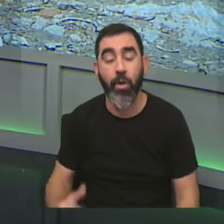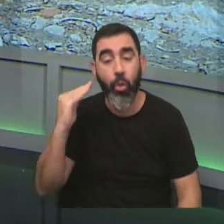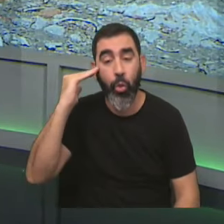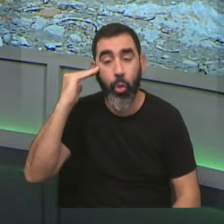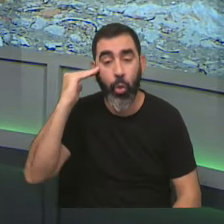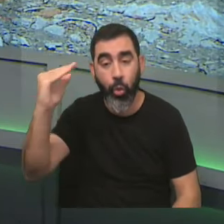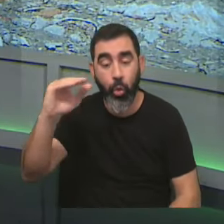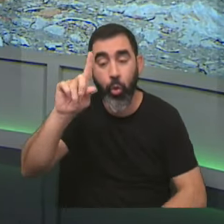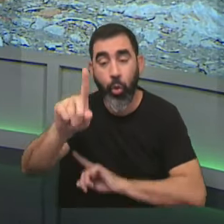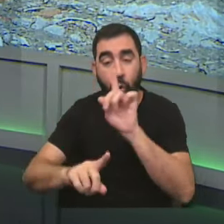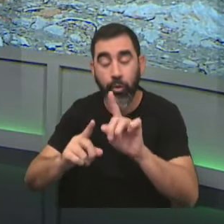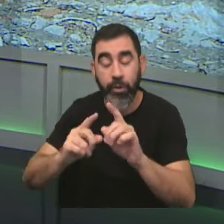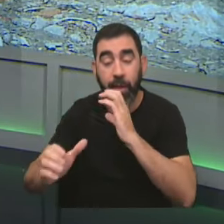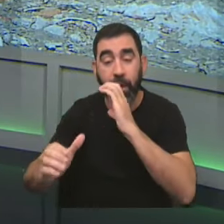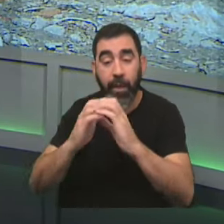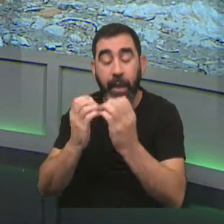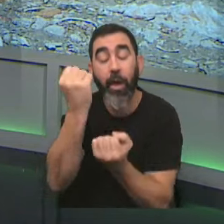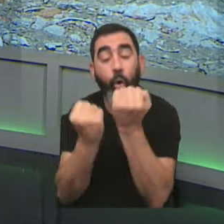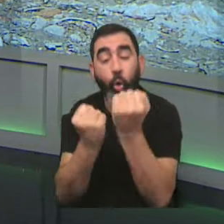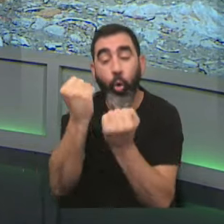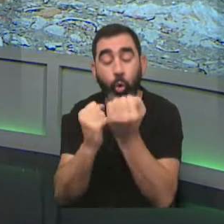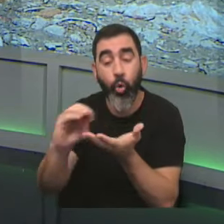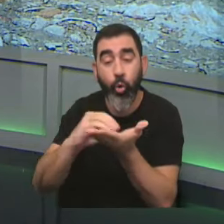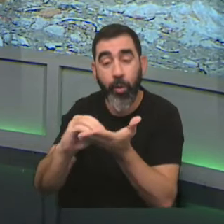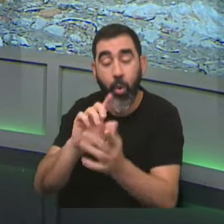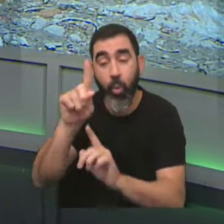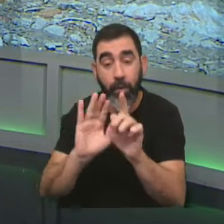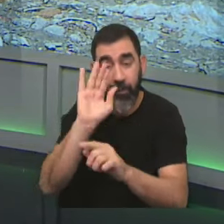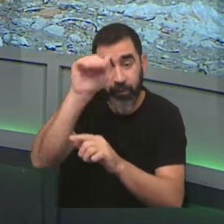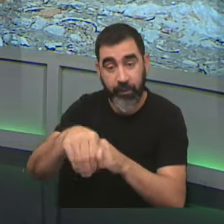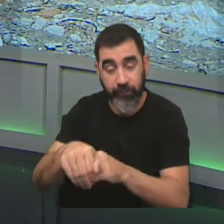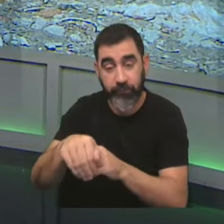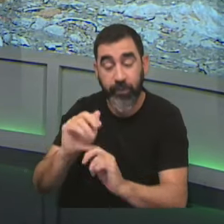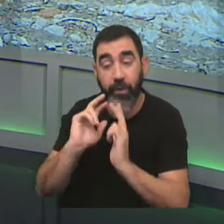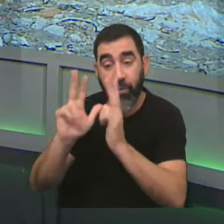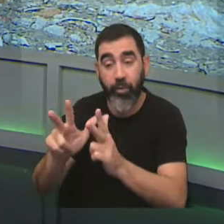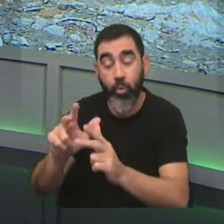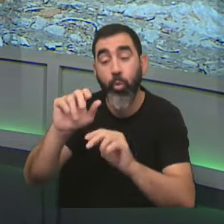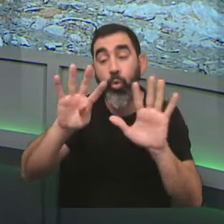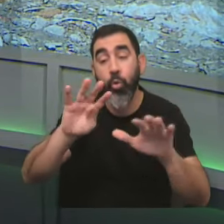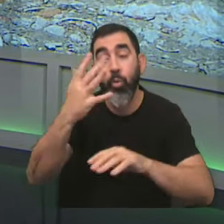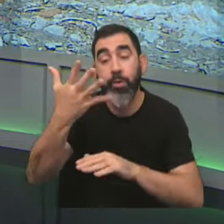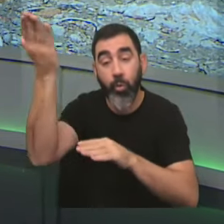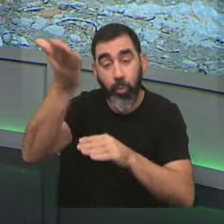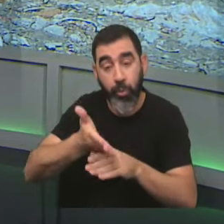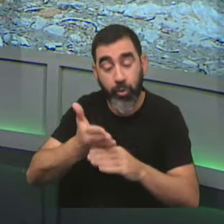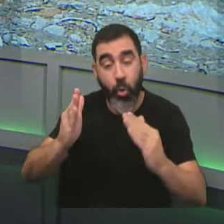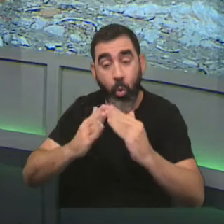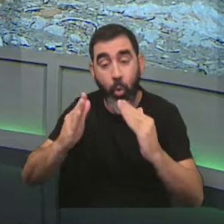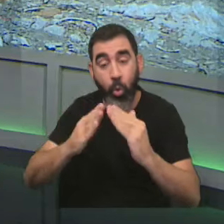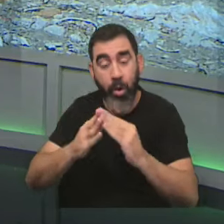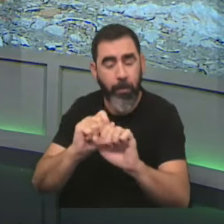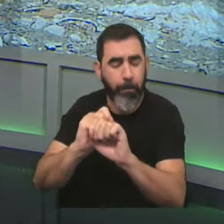investigadora de la facultad de ciencias económicas y administración de la udelar Andrea vigorito dijo que el 95 por de los hogares